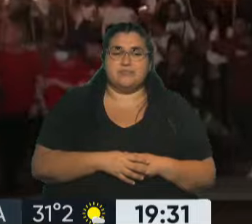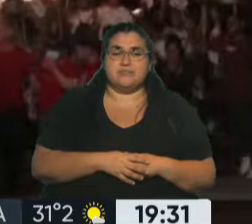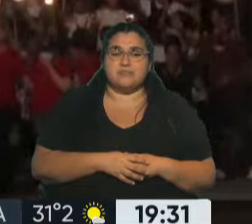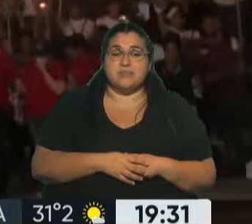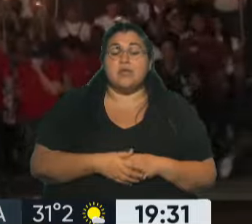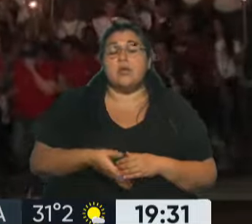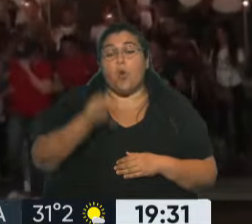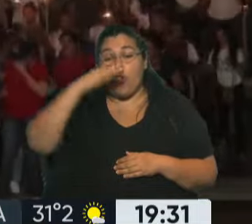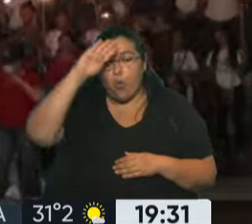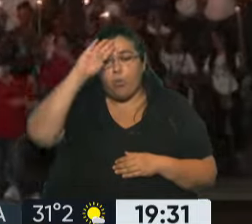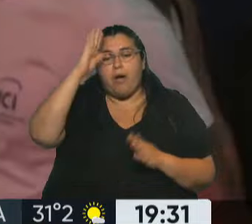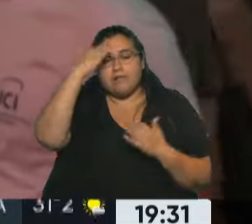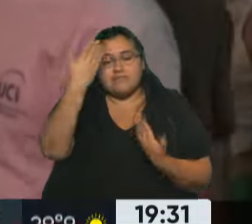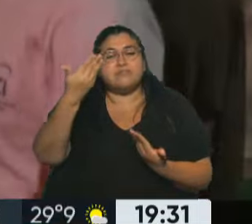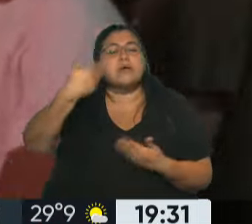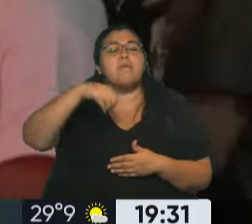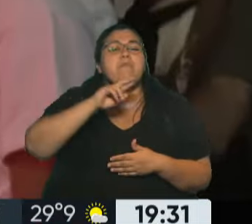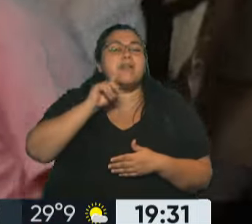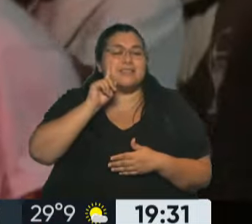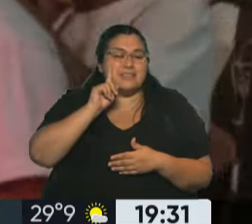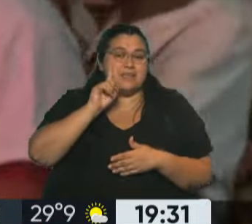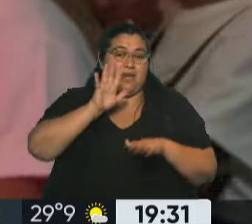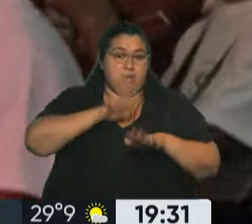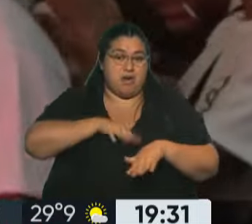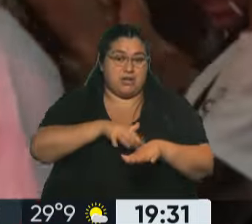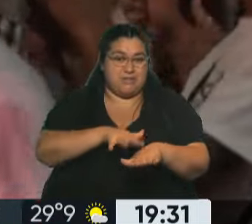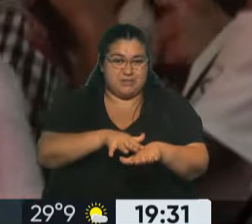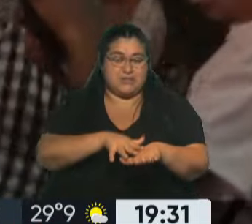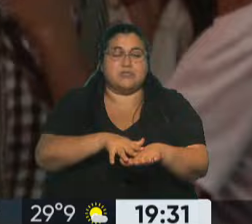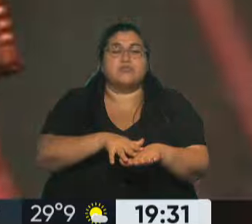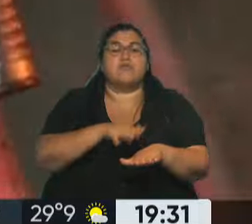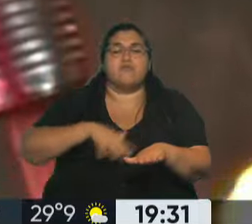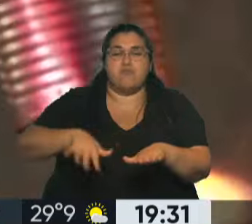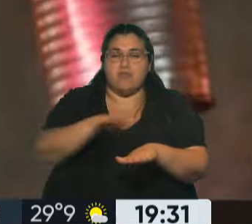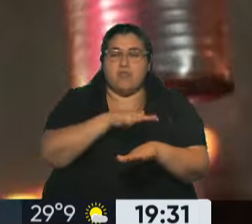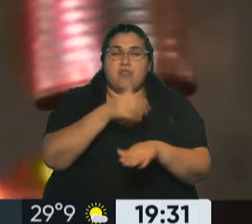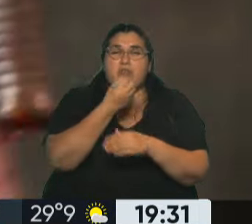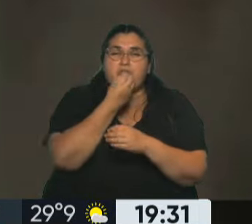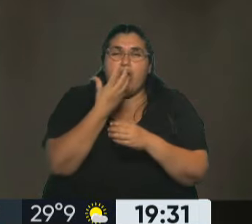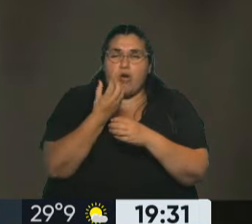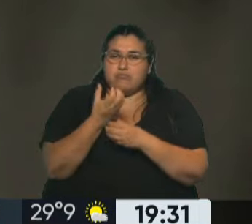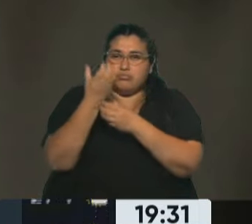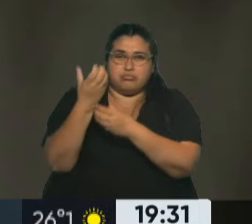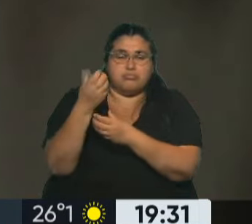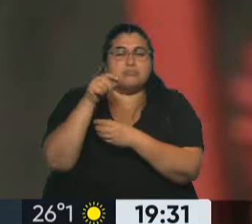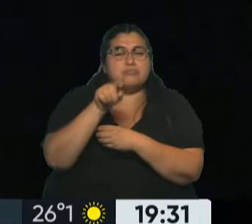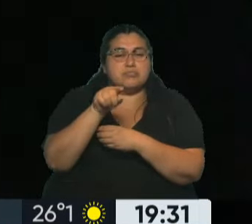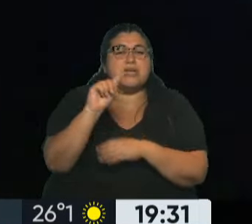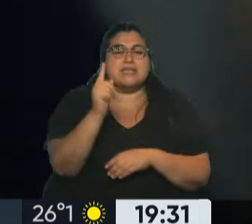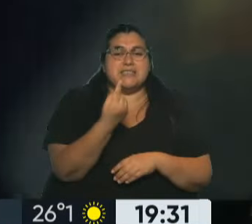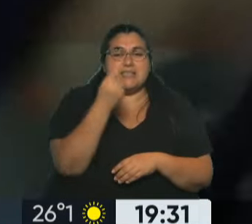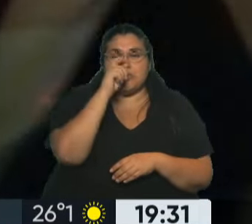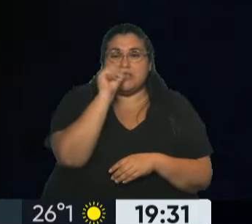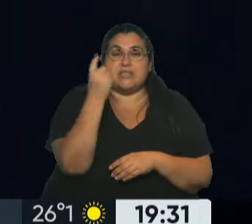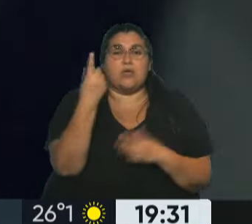Cuba homenajea a José Martí. Con una manifestación en La Habana iluminada con antorchas, se conmemoró el